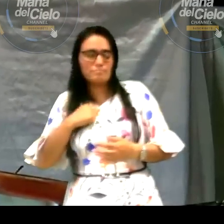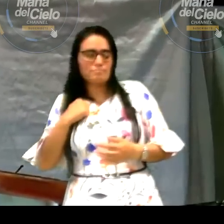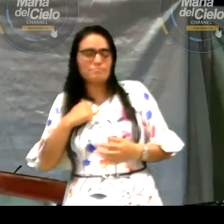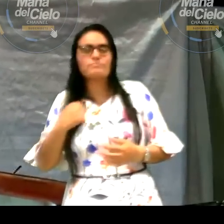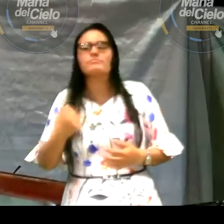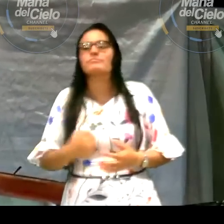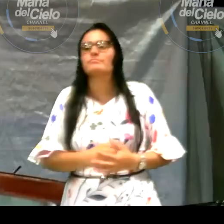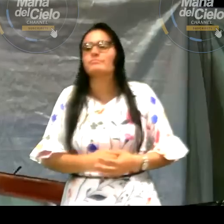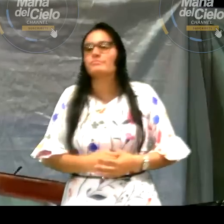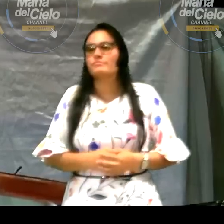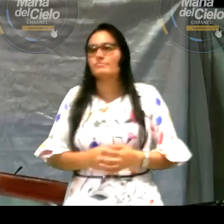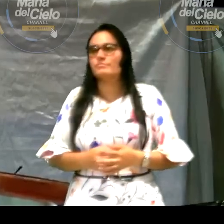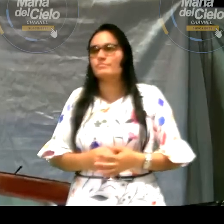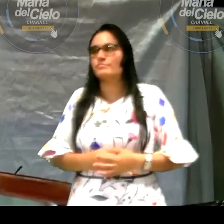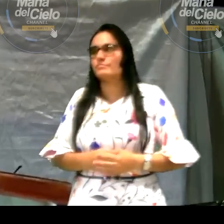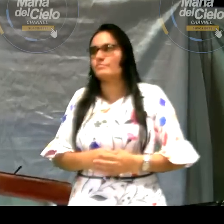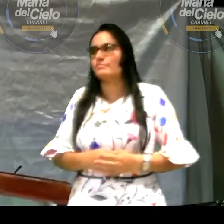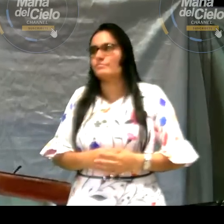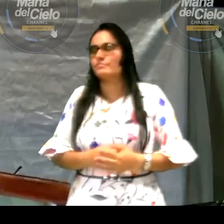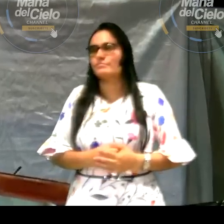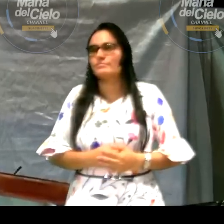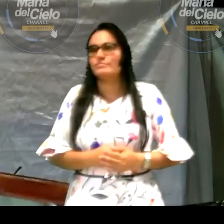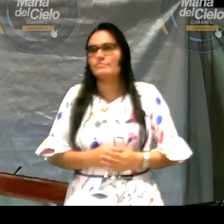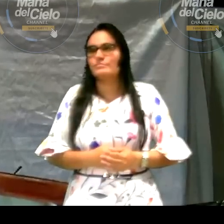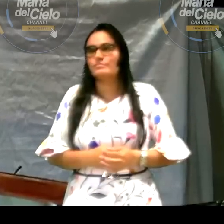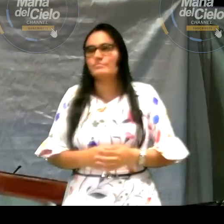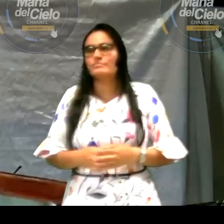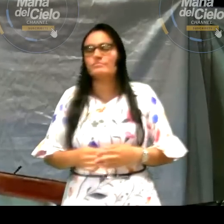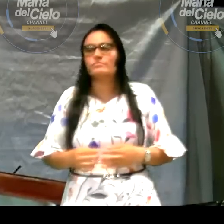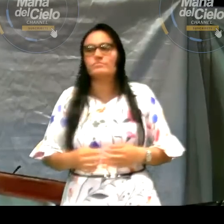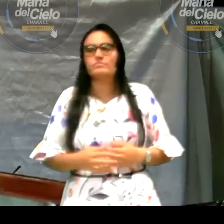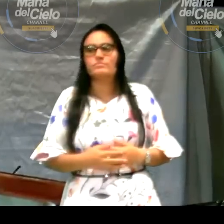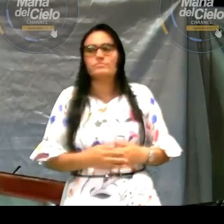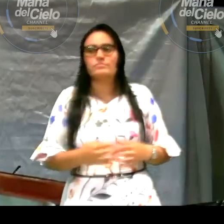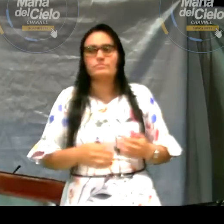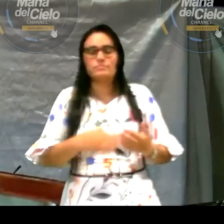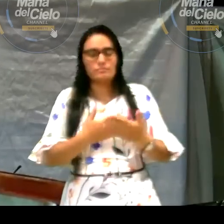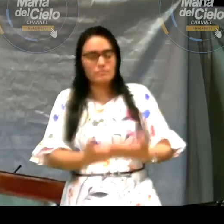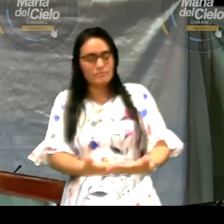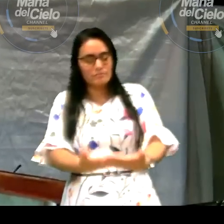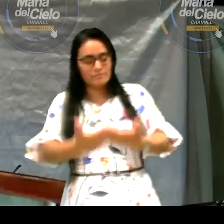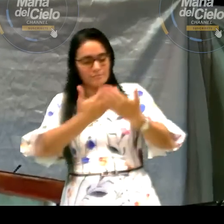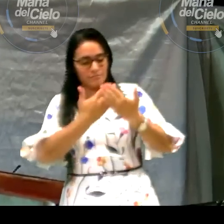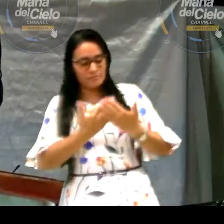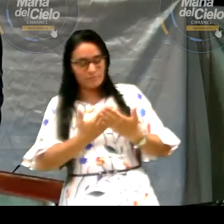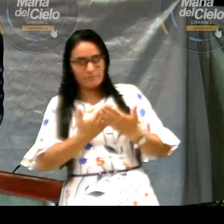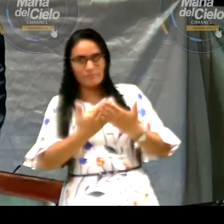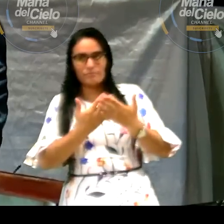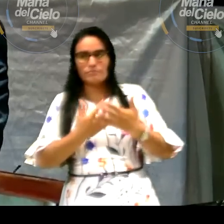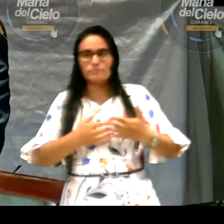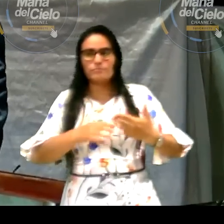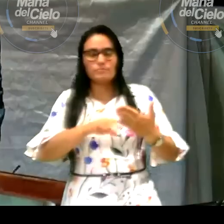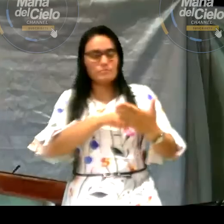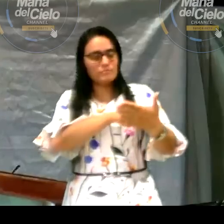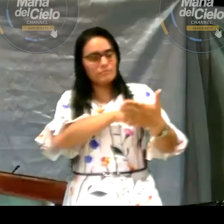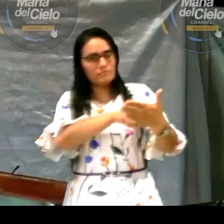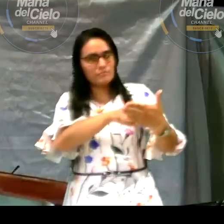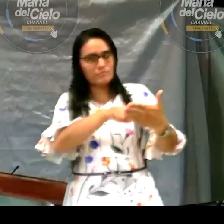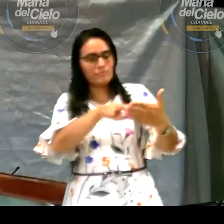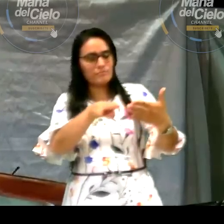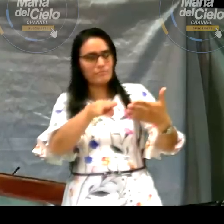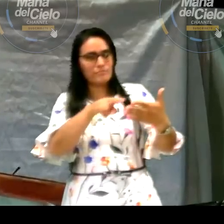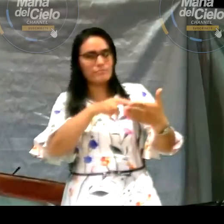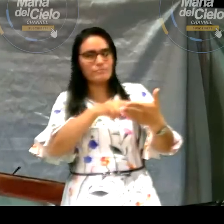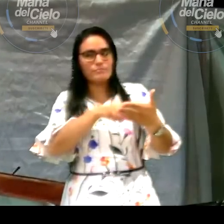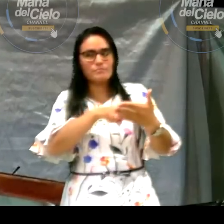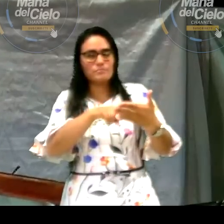rápidamente. Los trae de nuevo. Y la hermana, leyendo los exámenes, ya no es